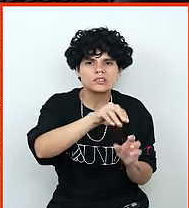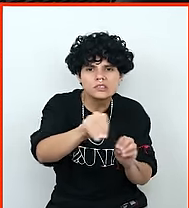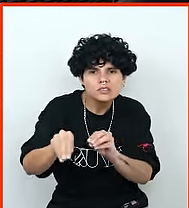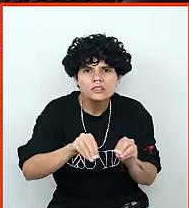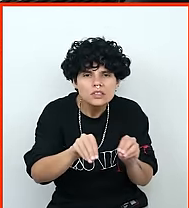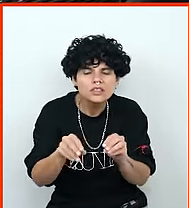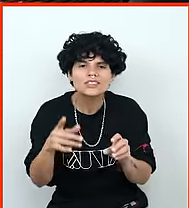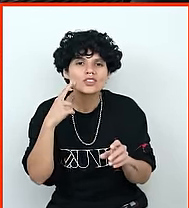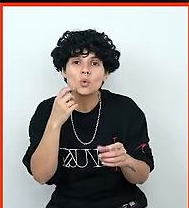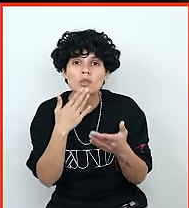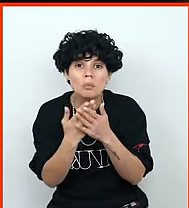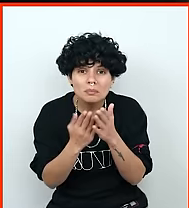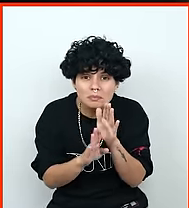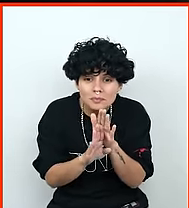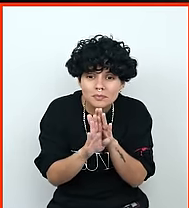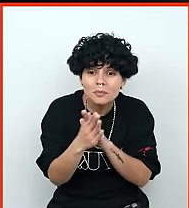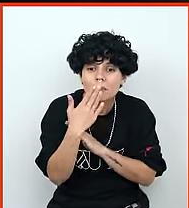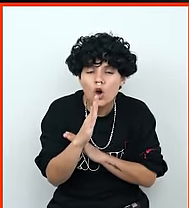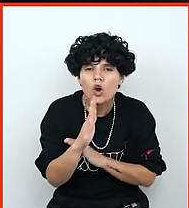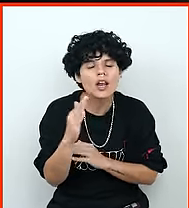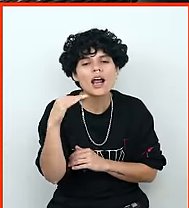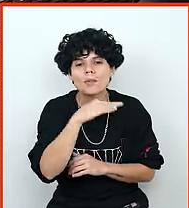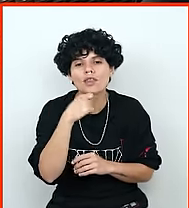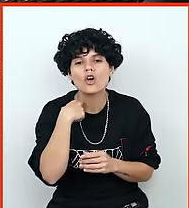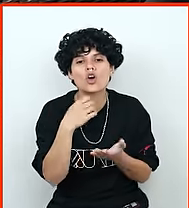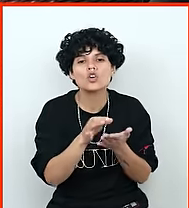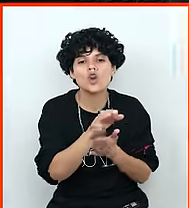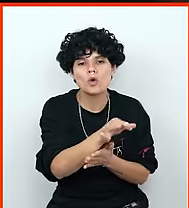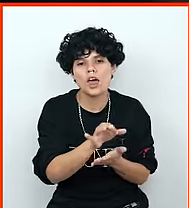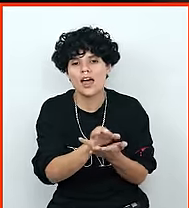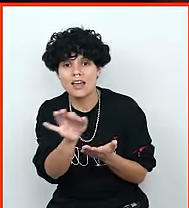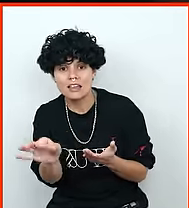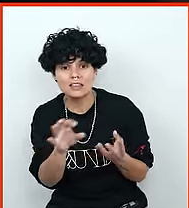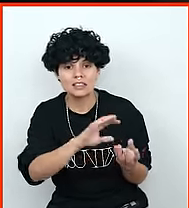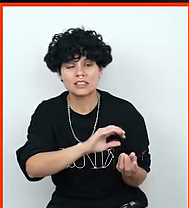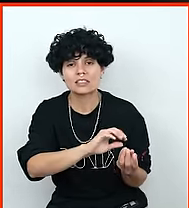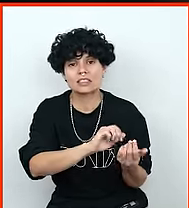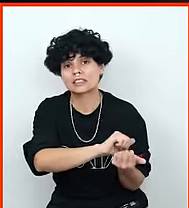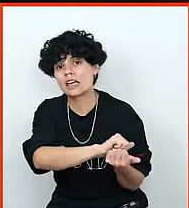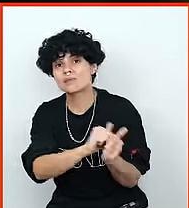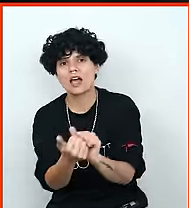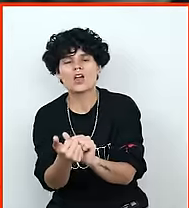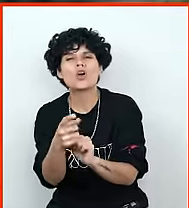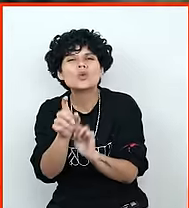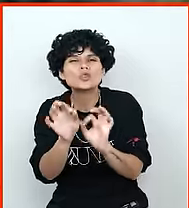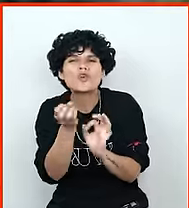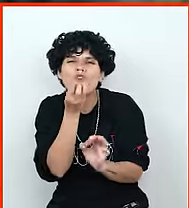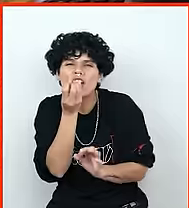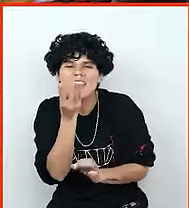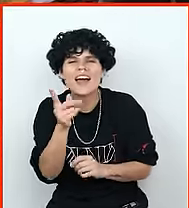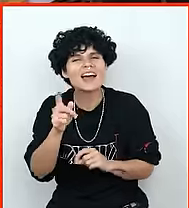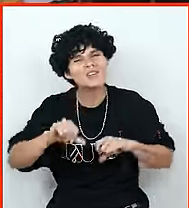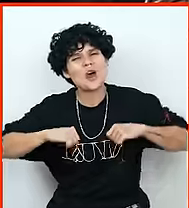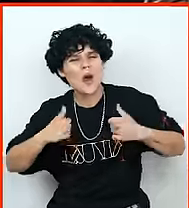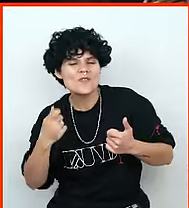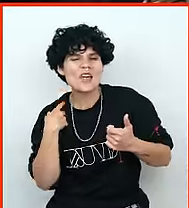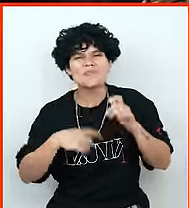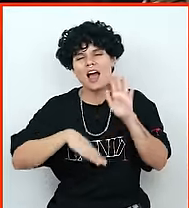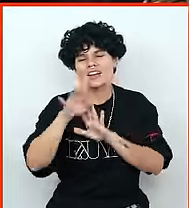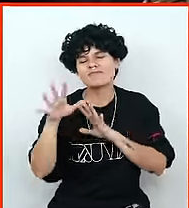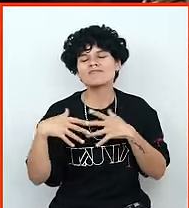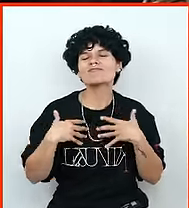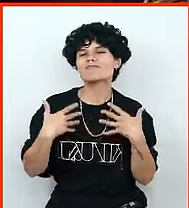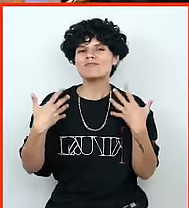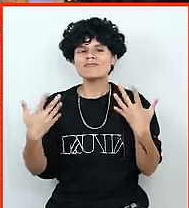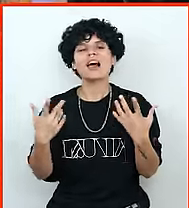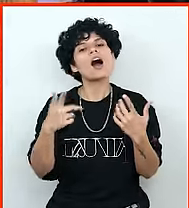cuando les empezó a ir un poquito mejor, lo primero que quisieron fue cambiarse de comuna. Y en ese tiempo la Florida era como una de estas comunas jóvenes, así como prominentes. Es como, ya vamos a tratar